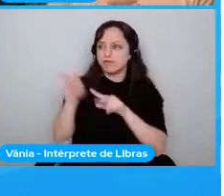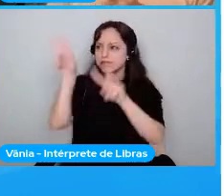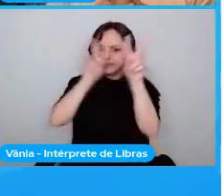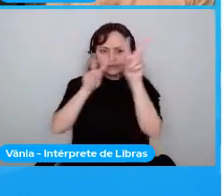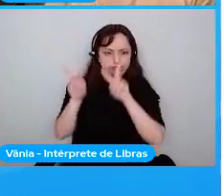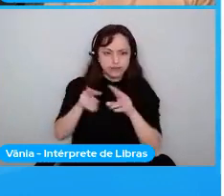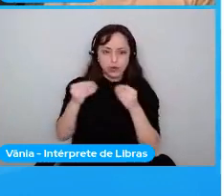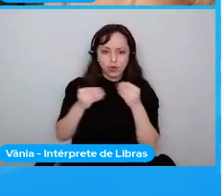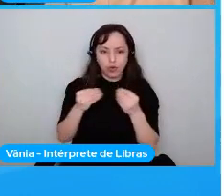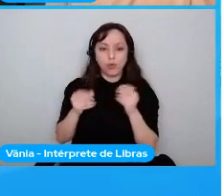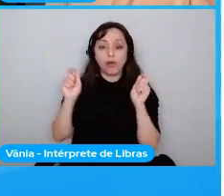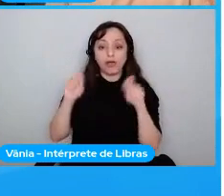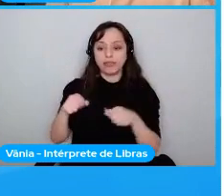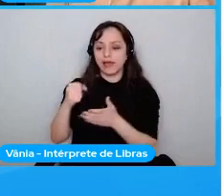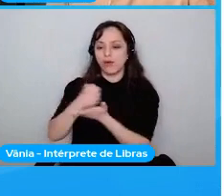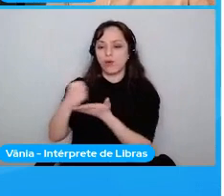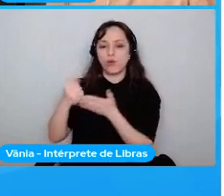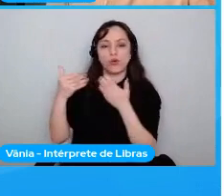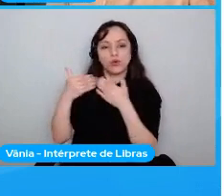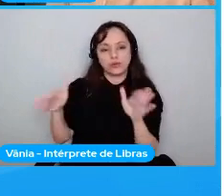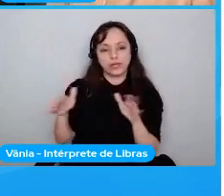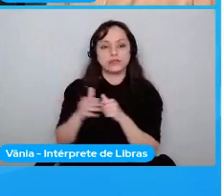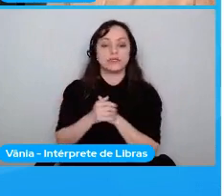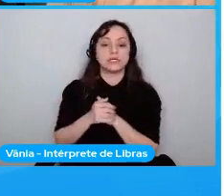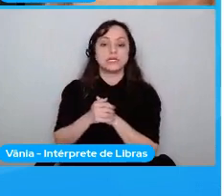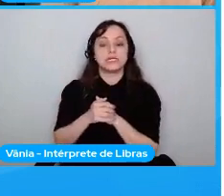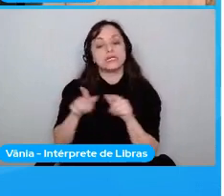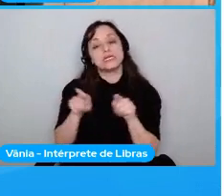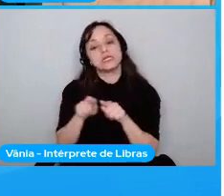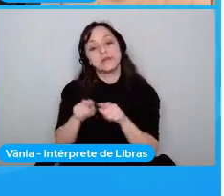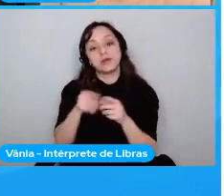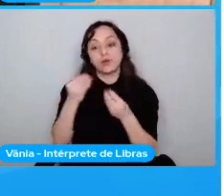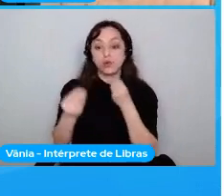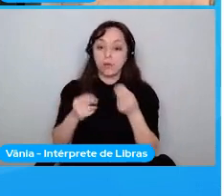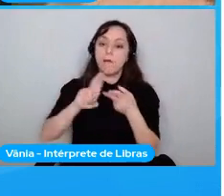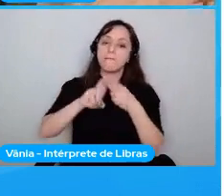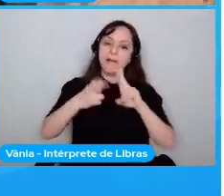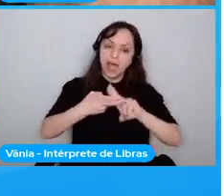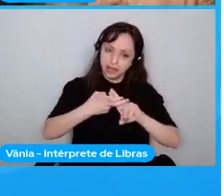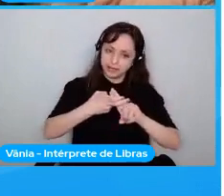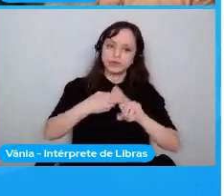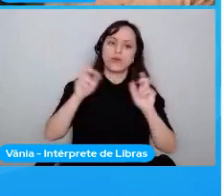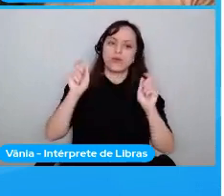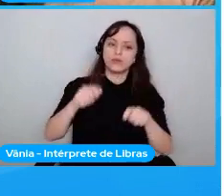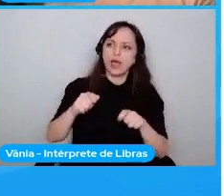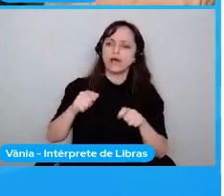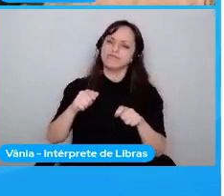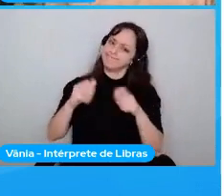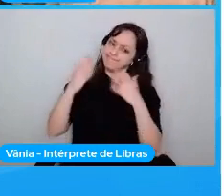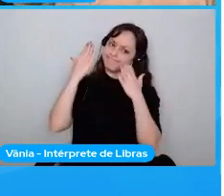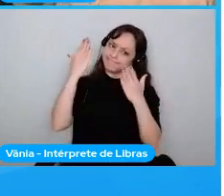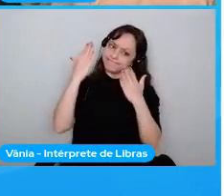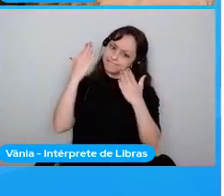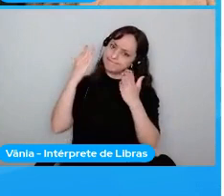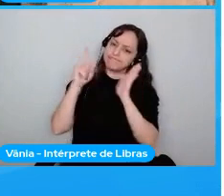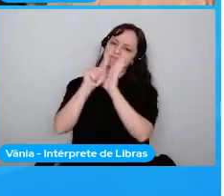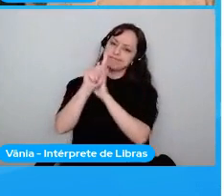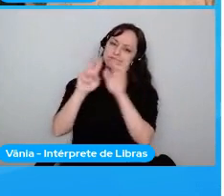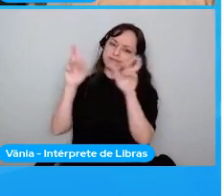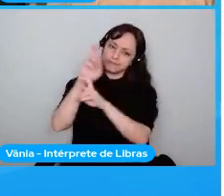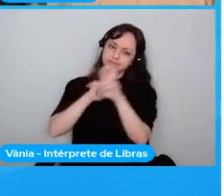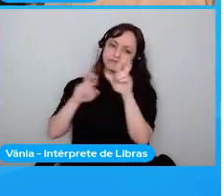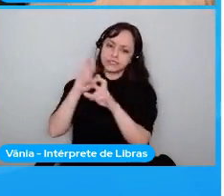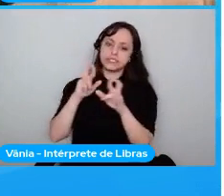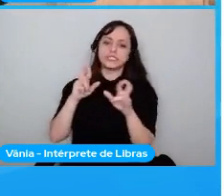formato Open Contract y cómo con Python podemos empezar a cuestionarnos sobre la